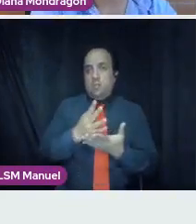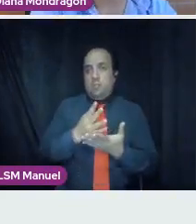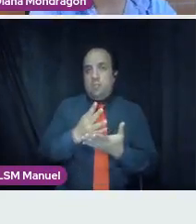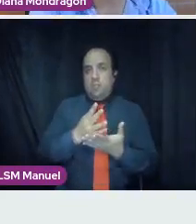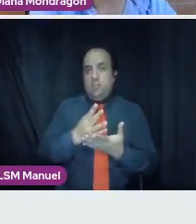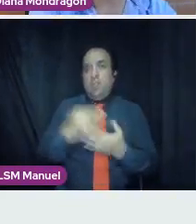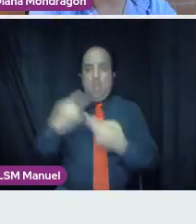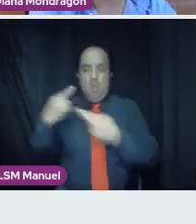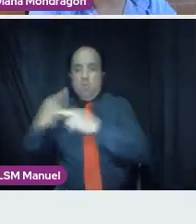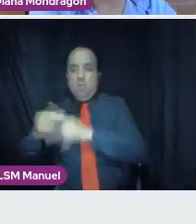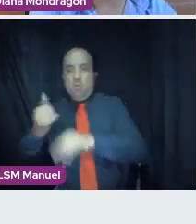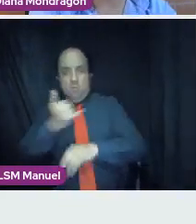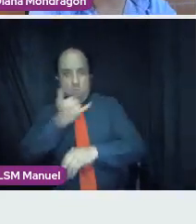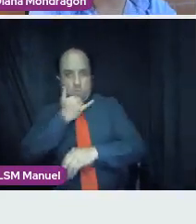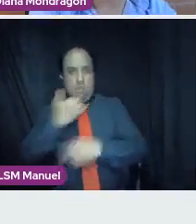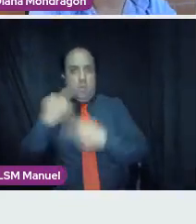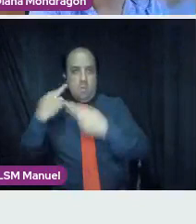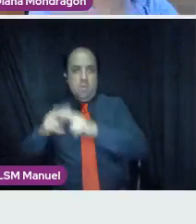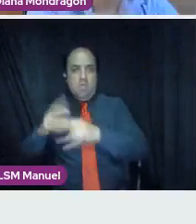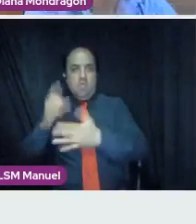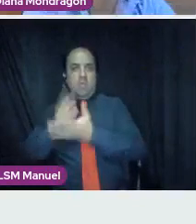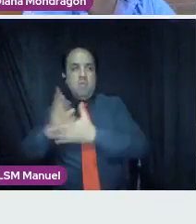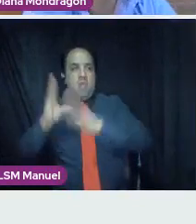los docentes se educaran como en la parte académica.